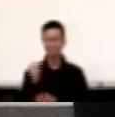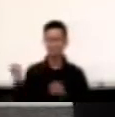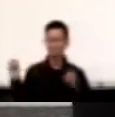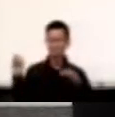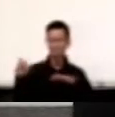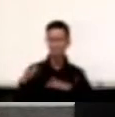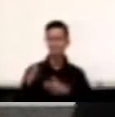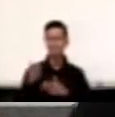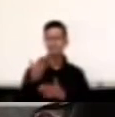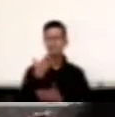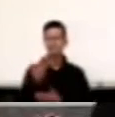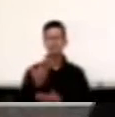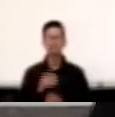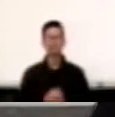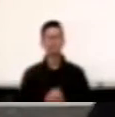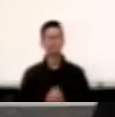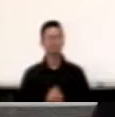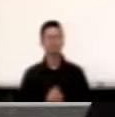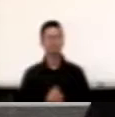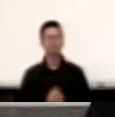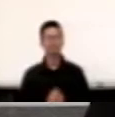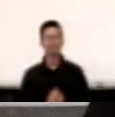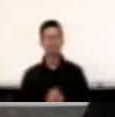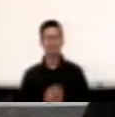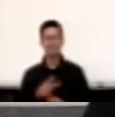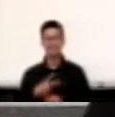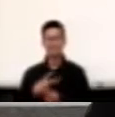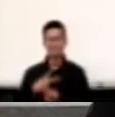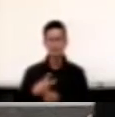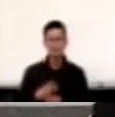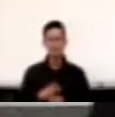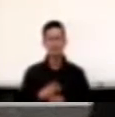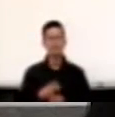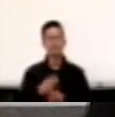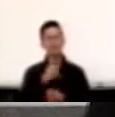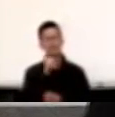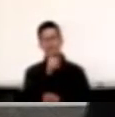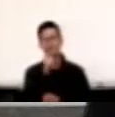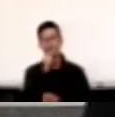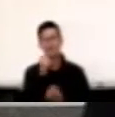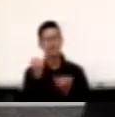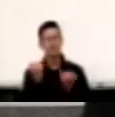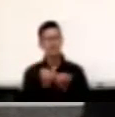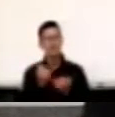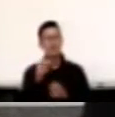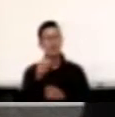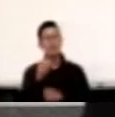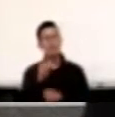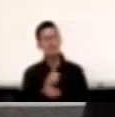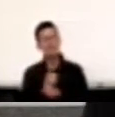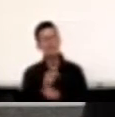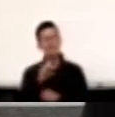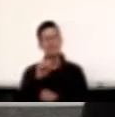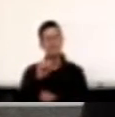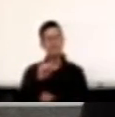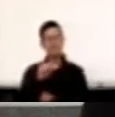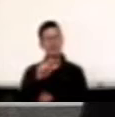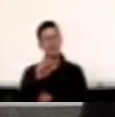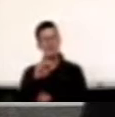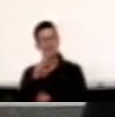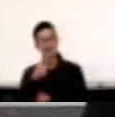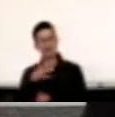Lorena atiende siempre con oportunidad nuestras invitaciones. De igual forma agradecer al licenciado Sergio López,